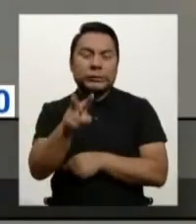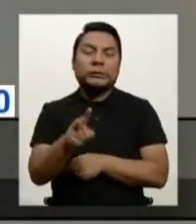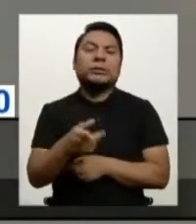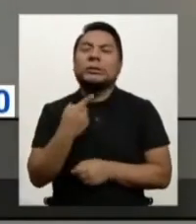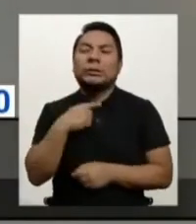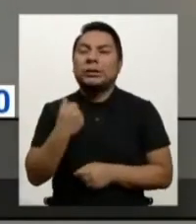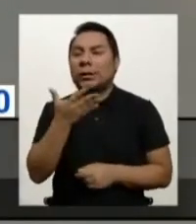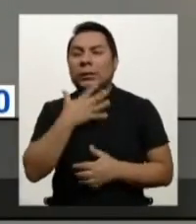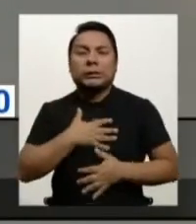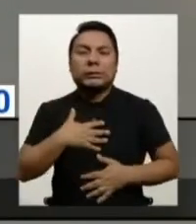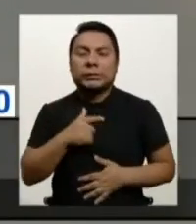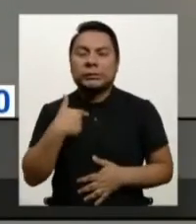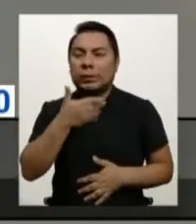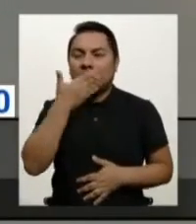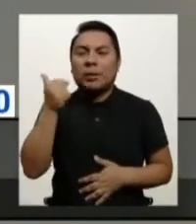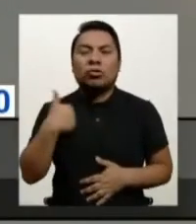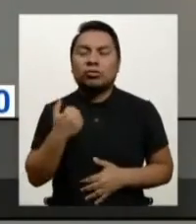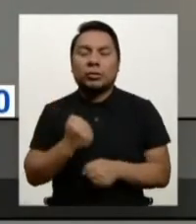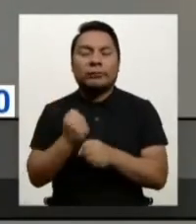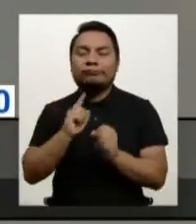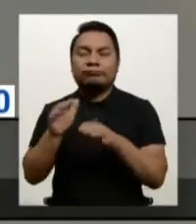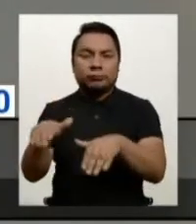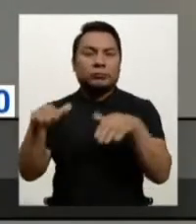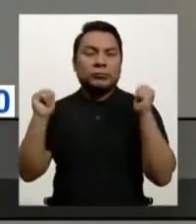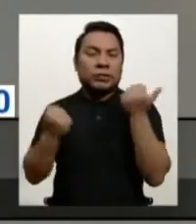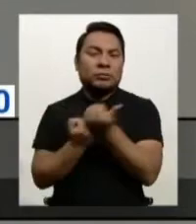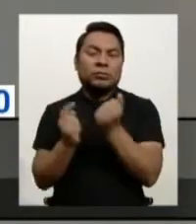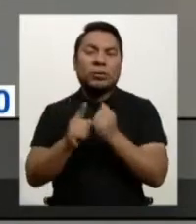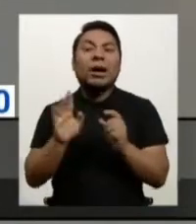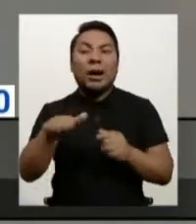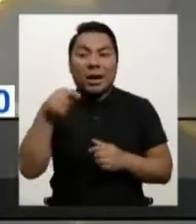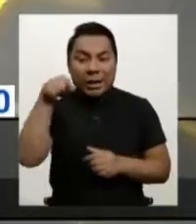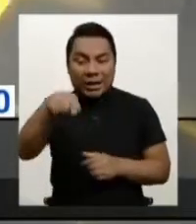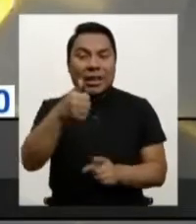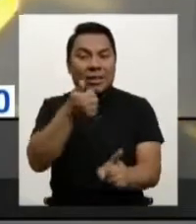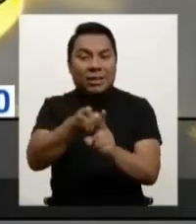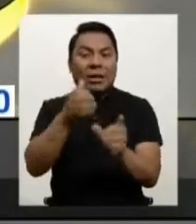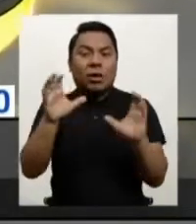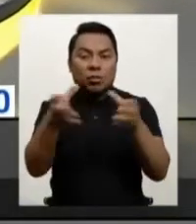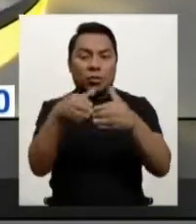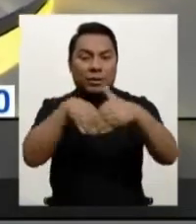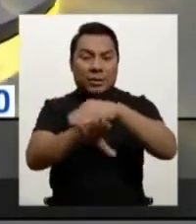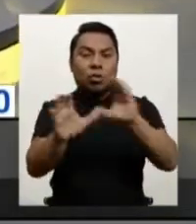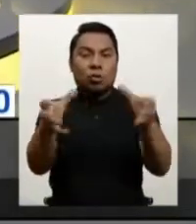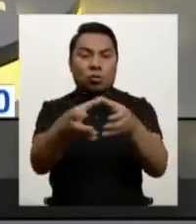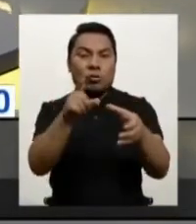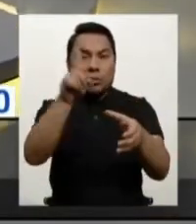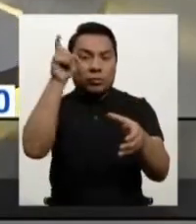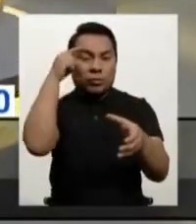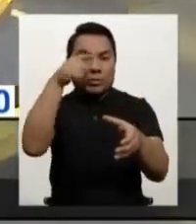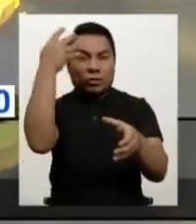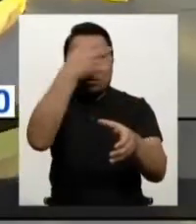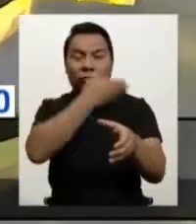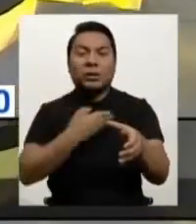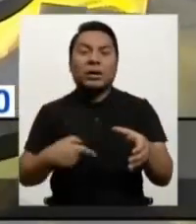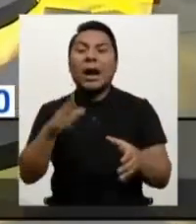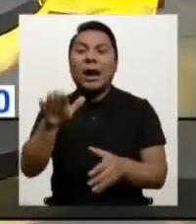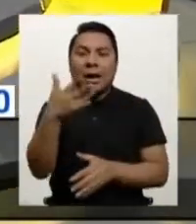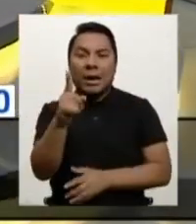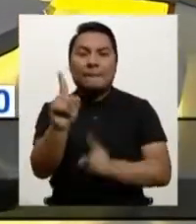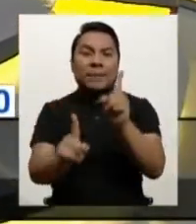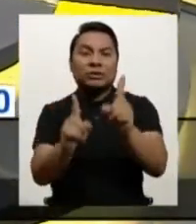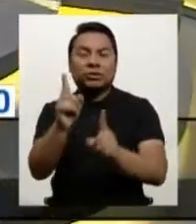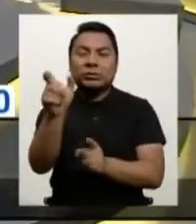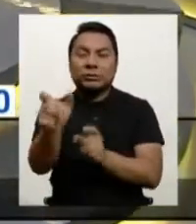hay varios, digamos, es evidente que hay tensiones dentro del Partido Republicano, ¿no? Que indican que